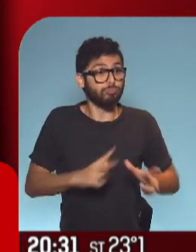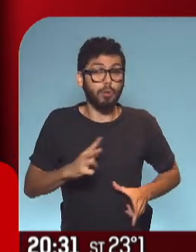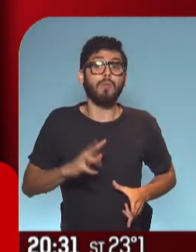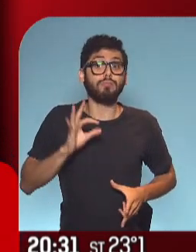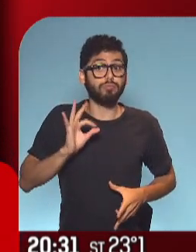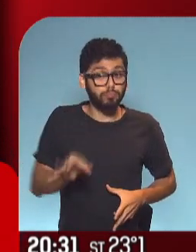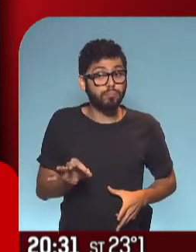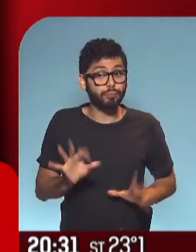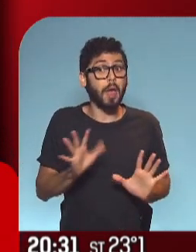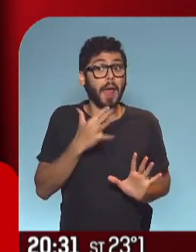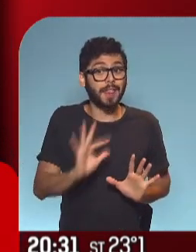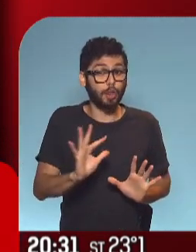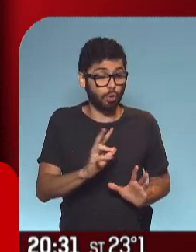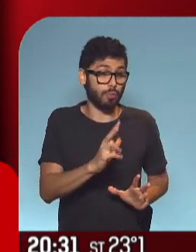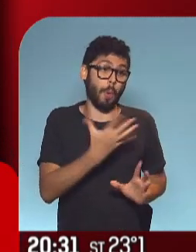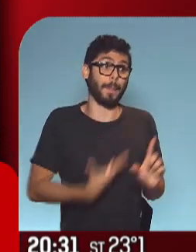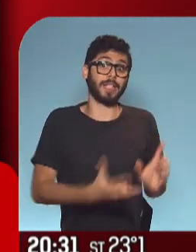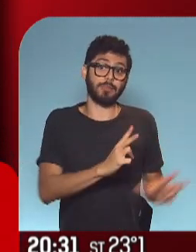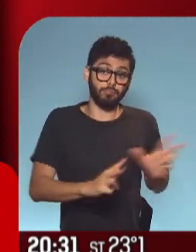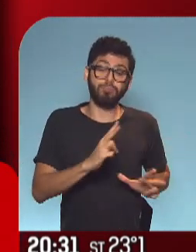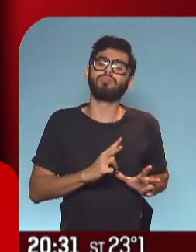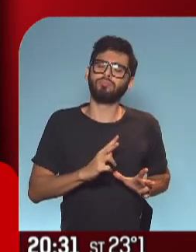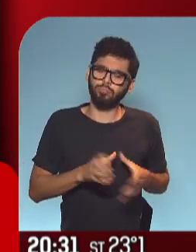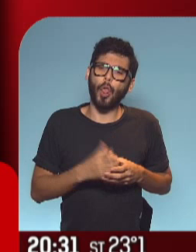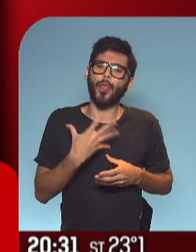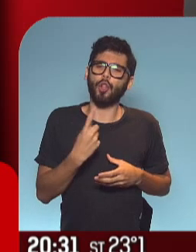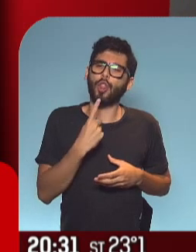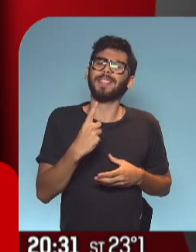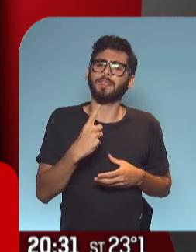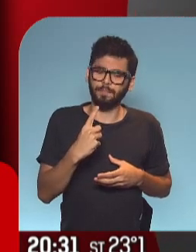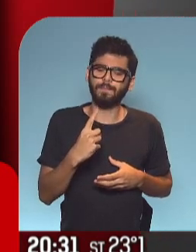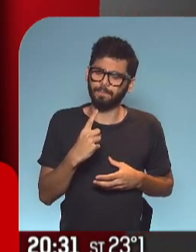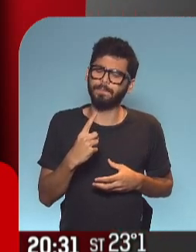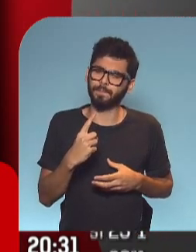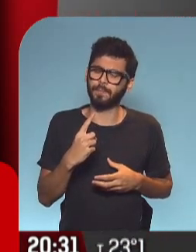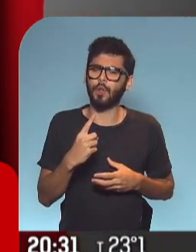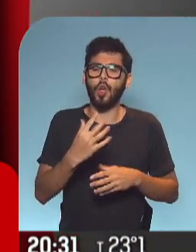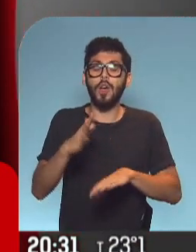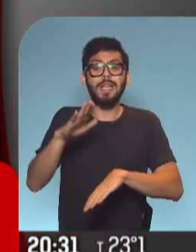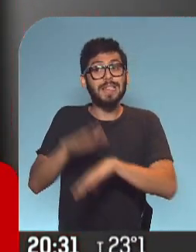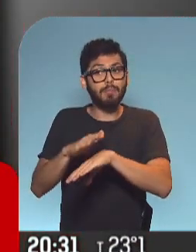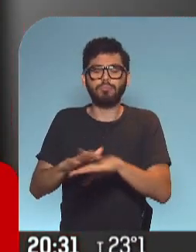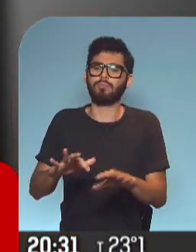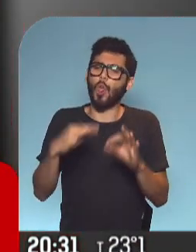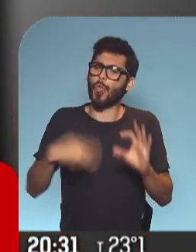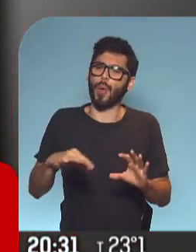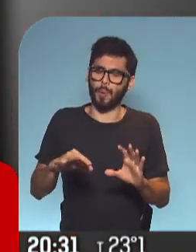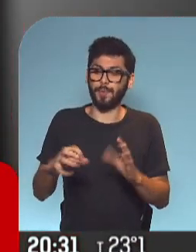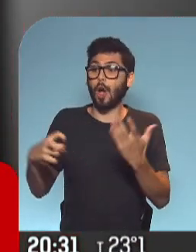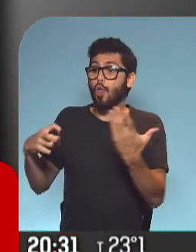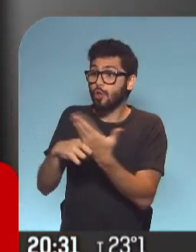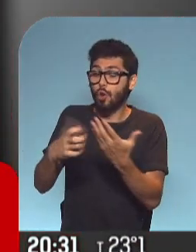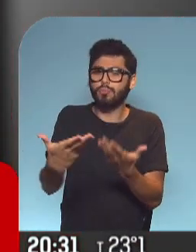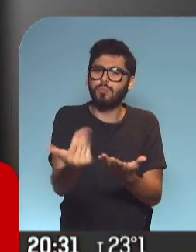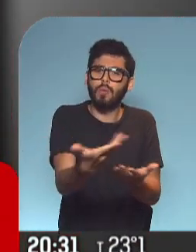partir de la explicación brindada por la presidenta requirió que se establecieran todas las responsabilidades del caso que la auditoría recuperará los